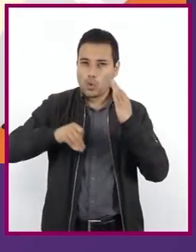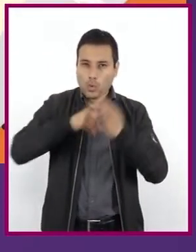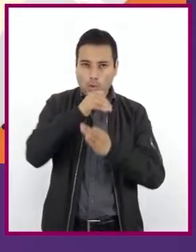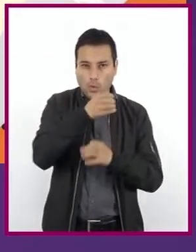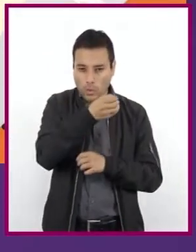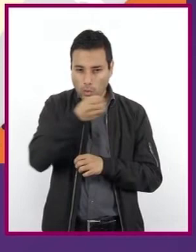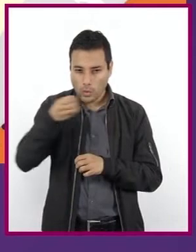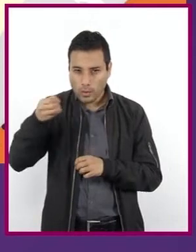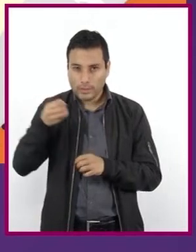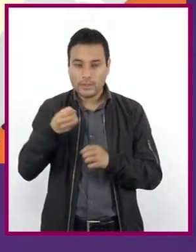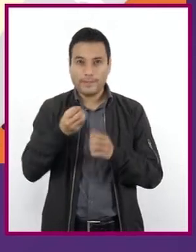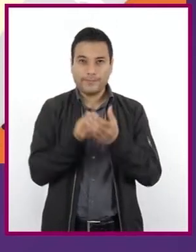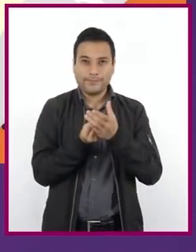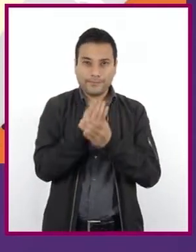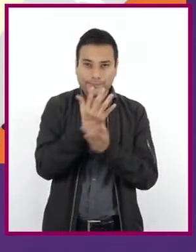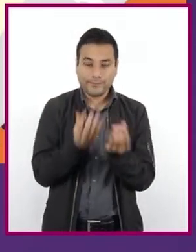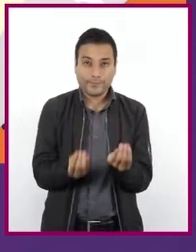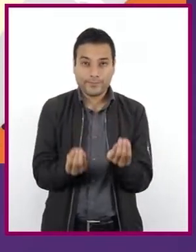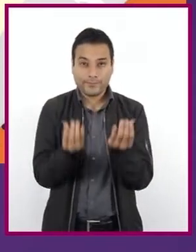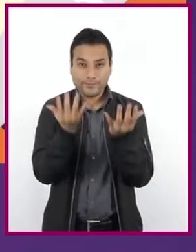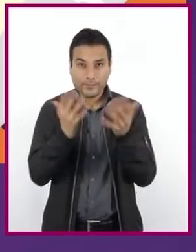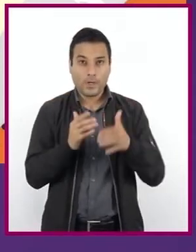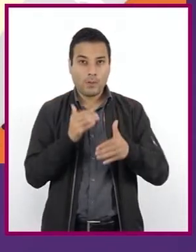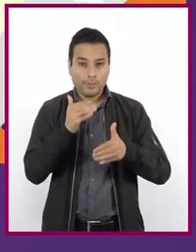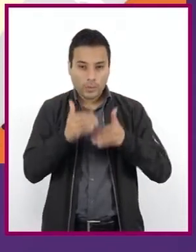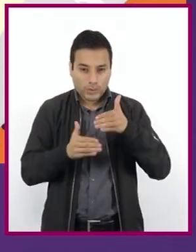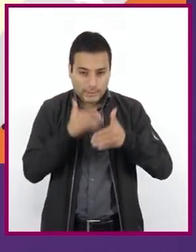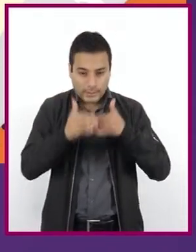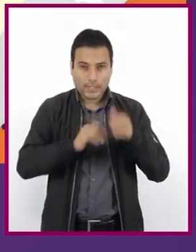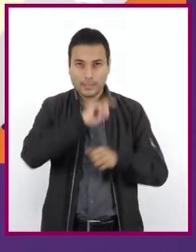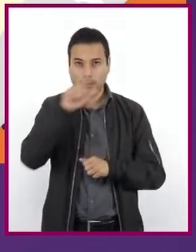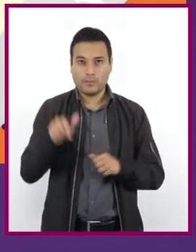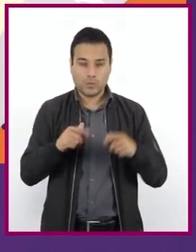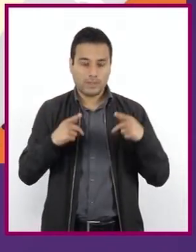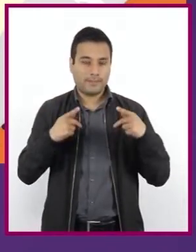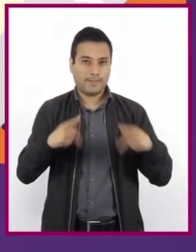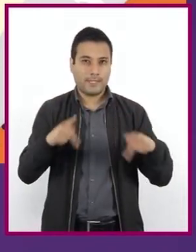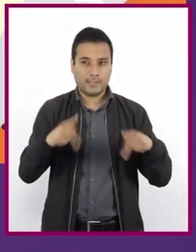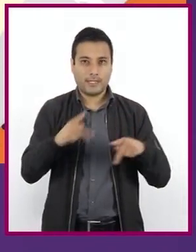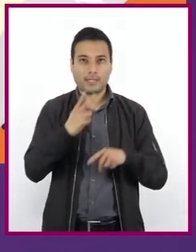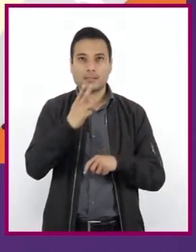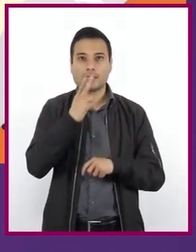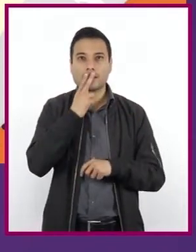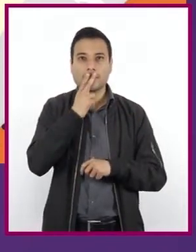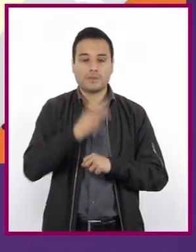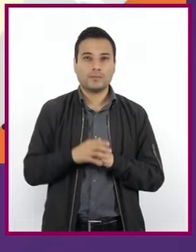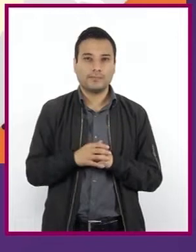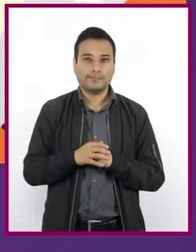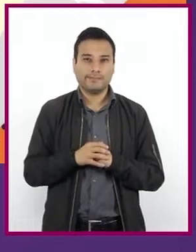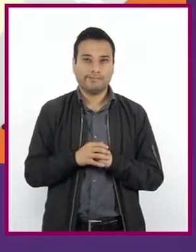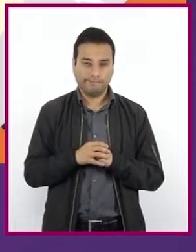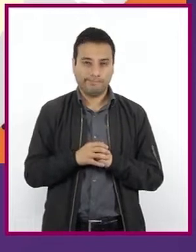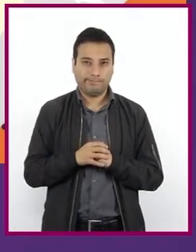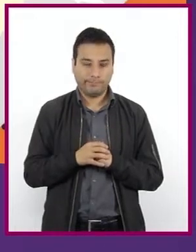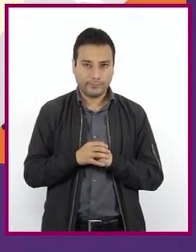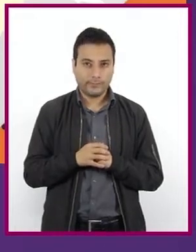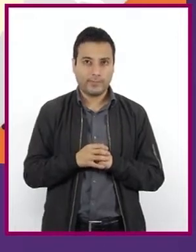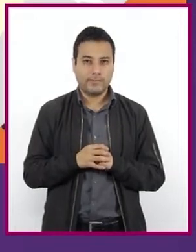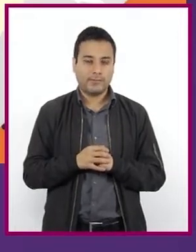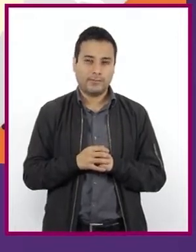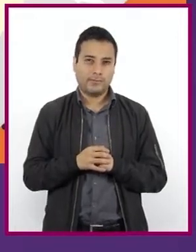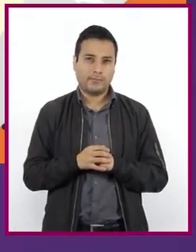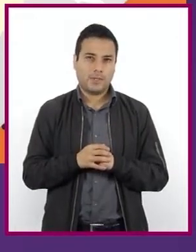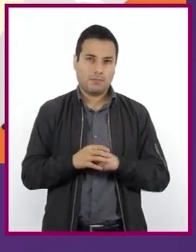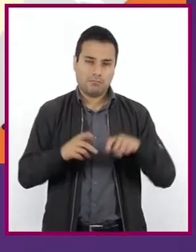sembrar, procesar, hasta vender el tabaco, principalmente en forma de cigarrillos, que